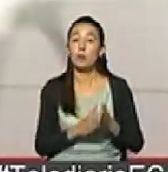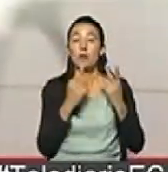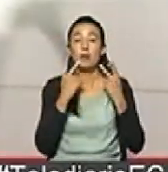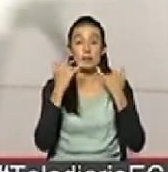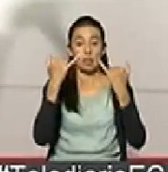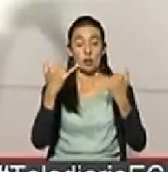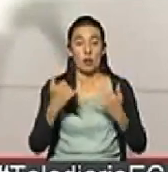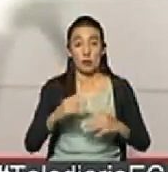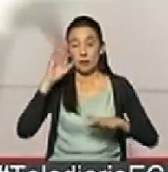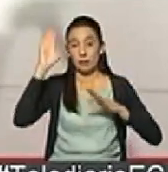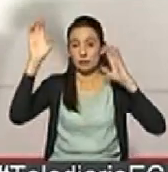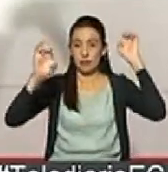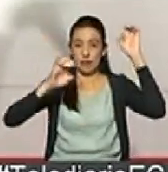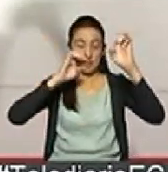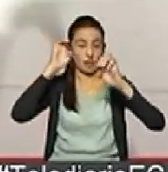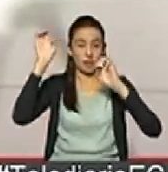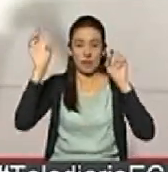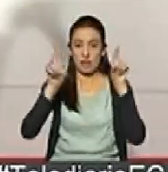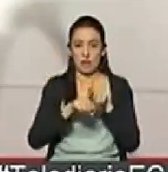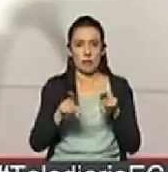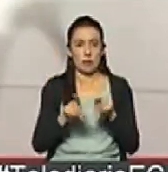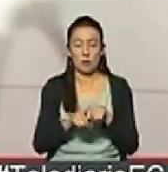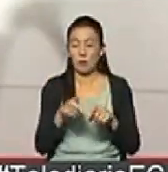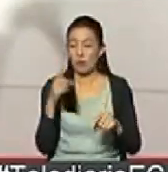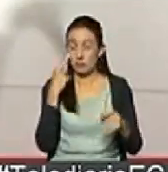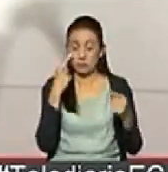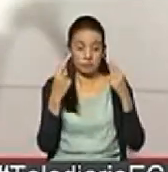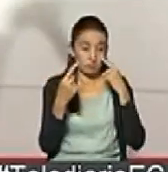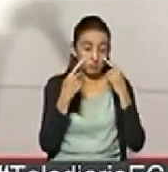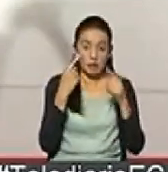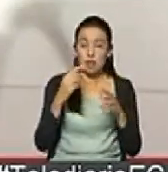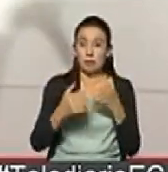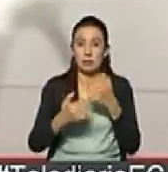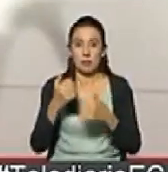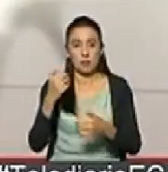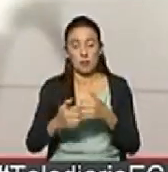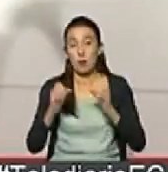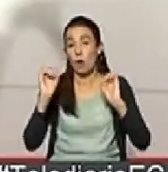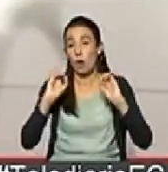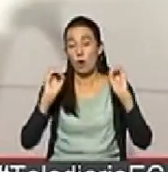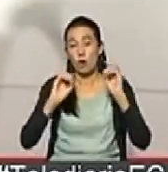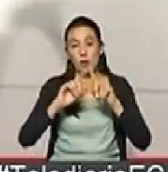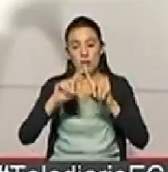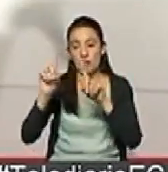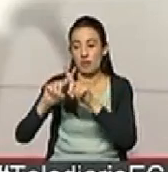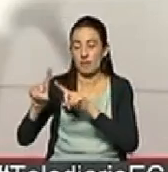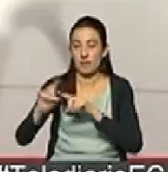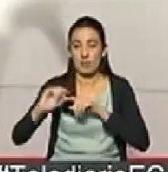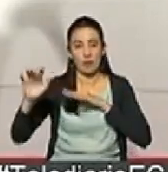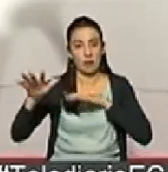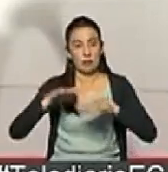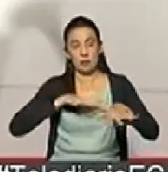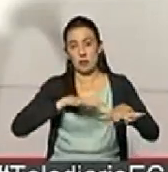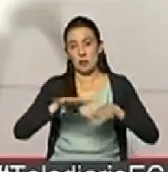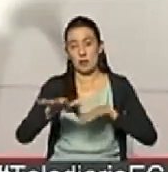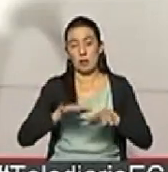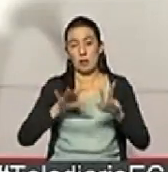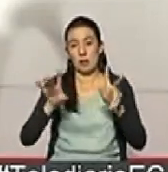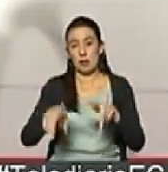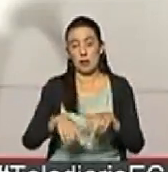esta estrategia también les puede servir como para que vayan viendo diferentes actividades que se pueden llevar, incluso para estrategia